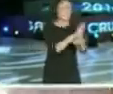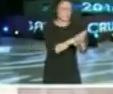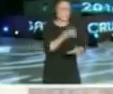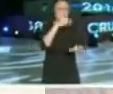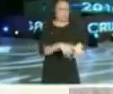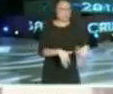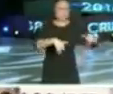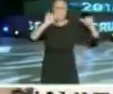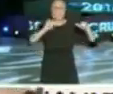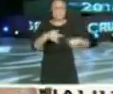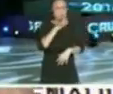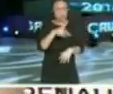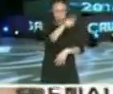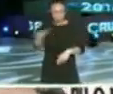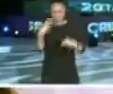Estos tipos